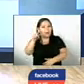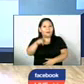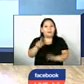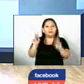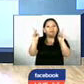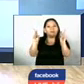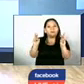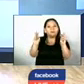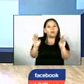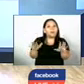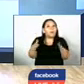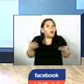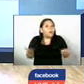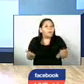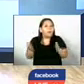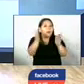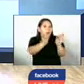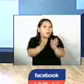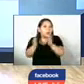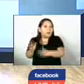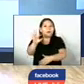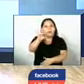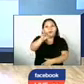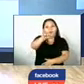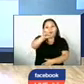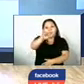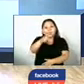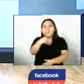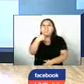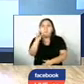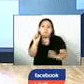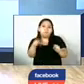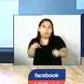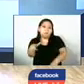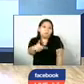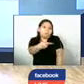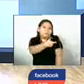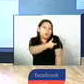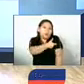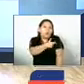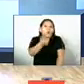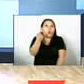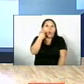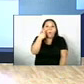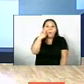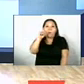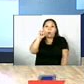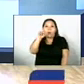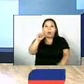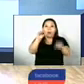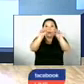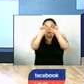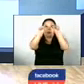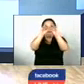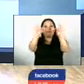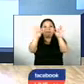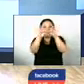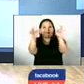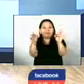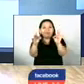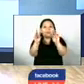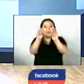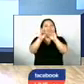sobre la implementación de esta fase quienes pueden aplicar el link entre otras cosas buenas noches a rocío te